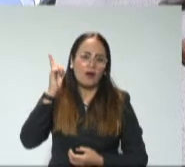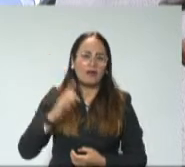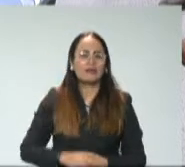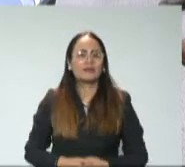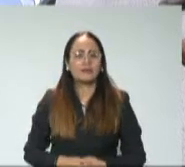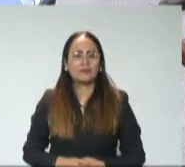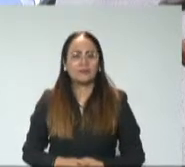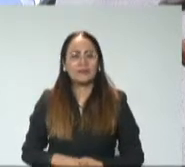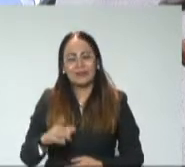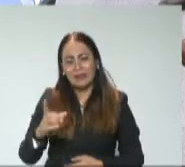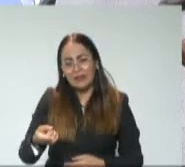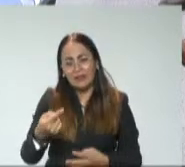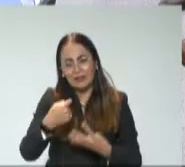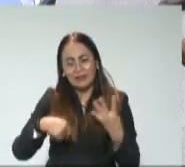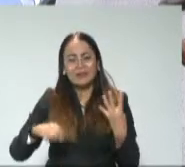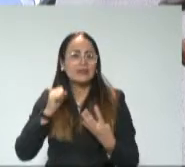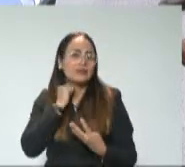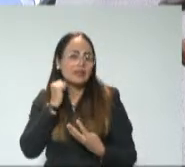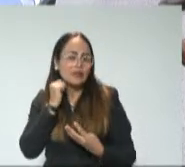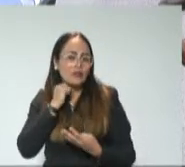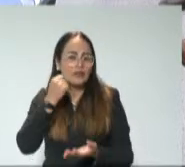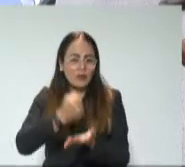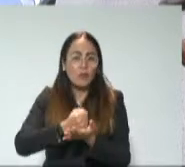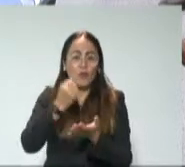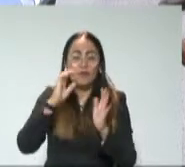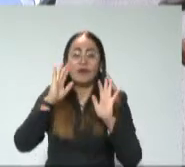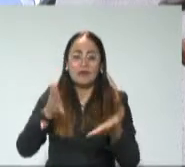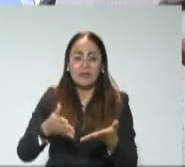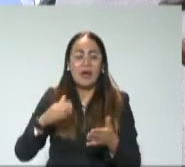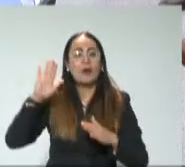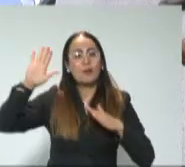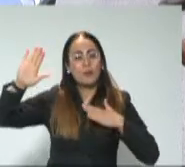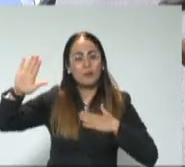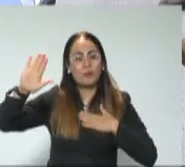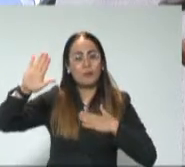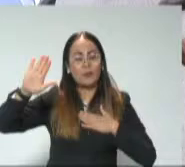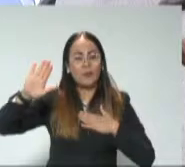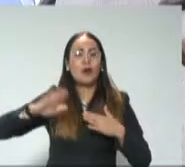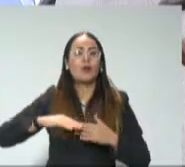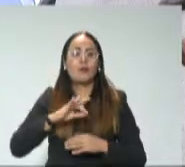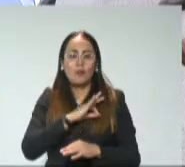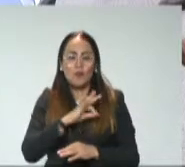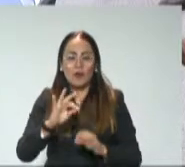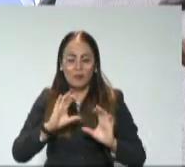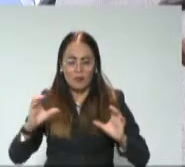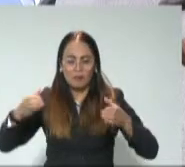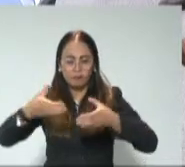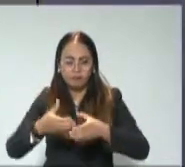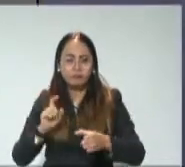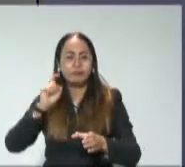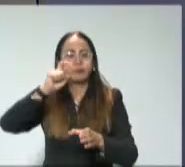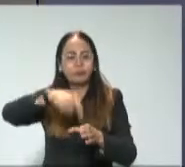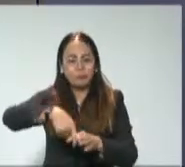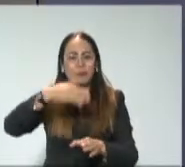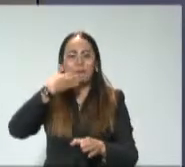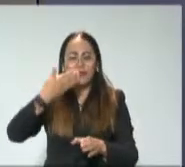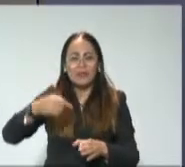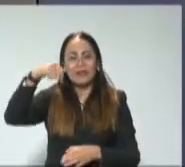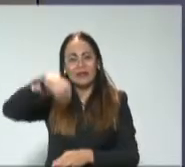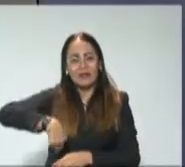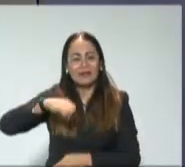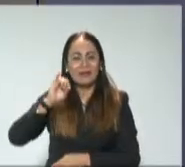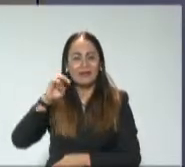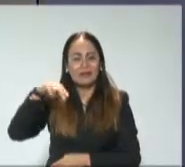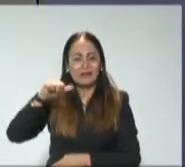disponga y los señores senadores lo acuerden puedan rendir protesta para integrarse plenamente a esta institución que